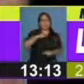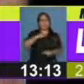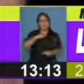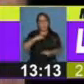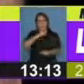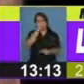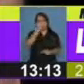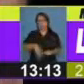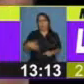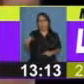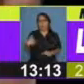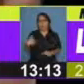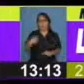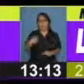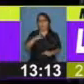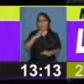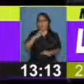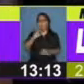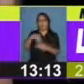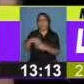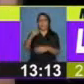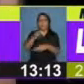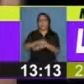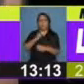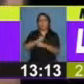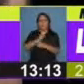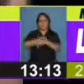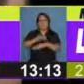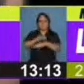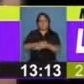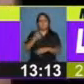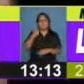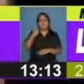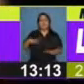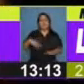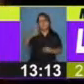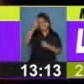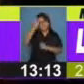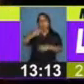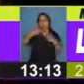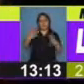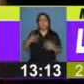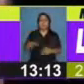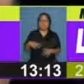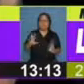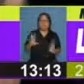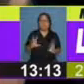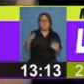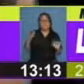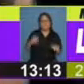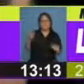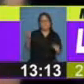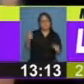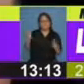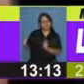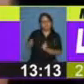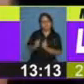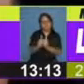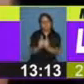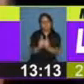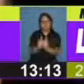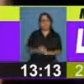Jujuy. Y bueno, eso, trabajar con mucha responsabilidad. Falta ver los números oficiales, como te decía, pero bueno, lo importante es que hubo un acompañamiento.